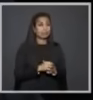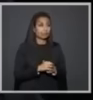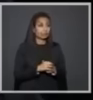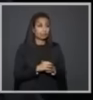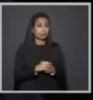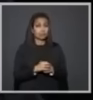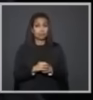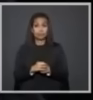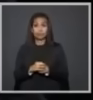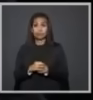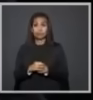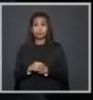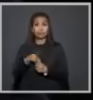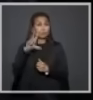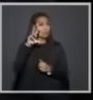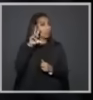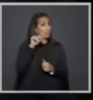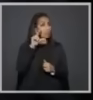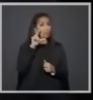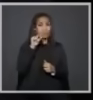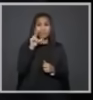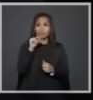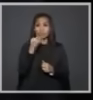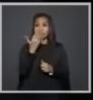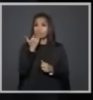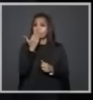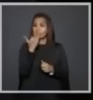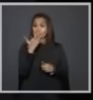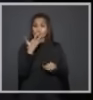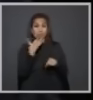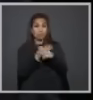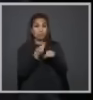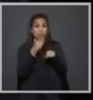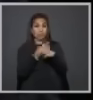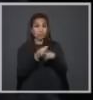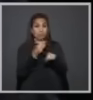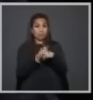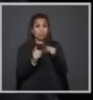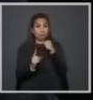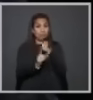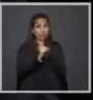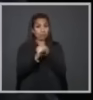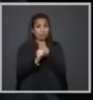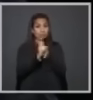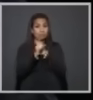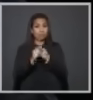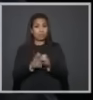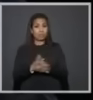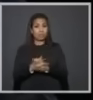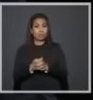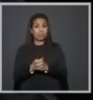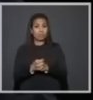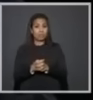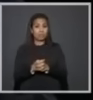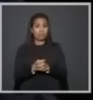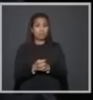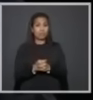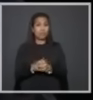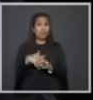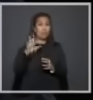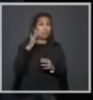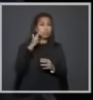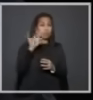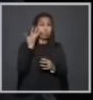No ha funcionado la estrategia que se ha aplicado desde hace 10,